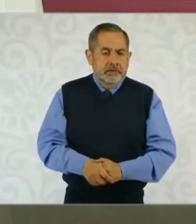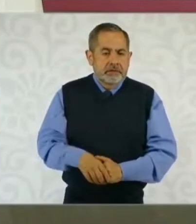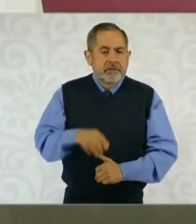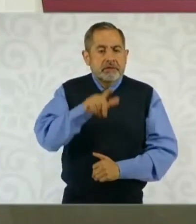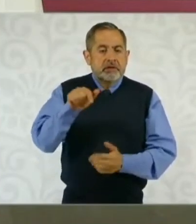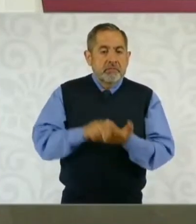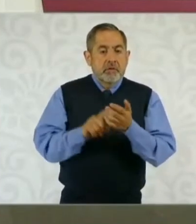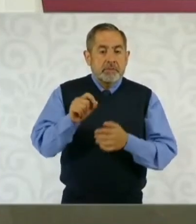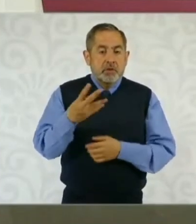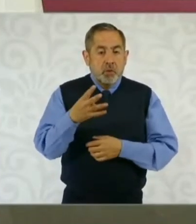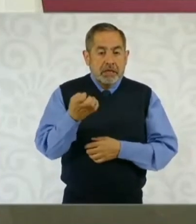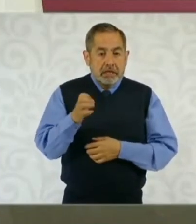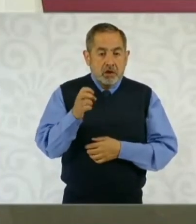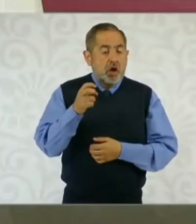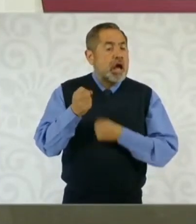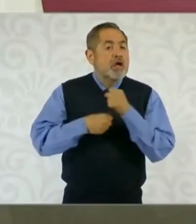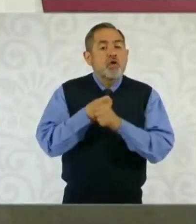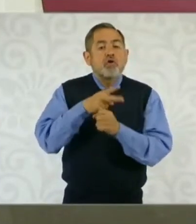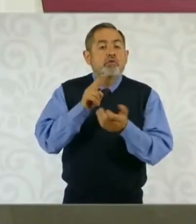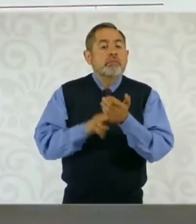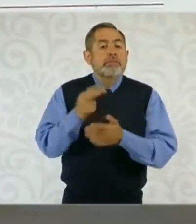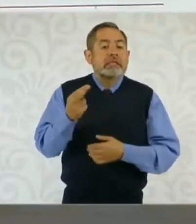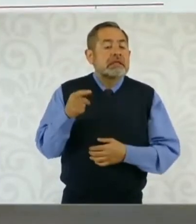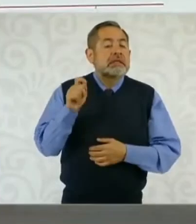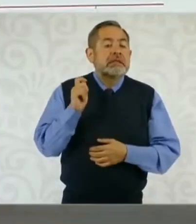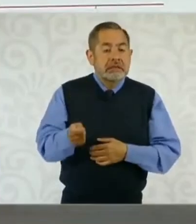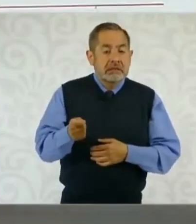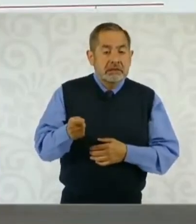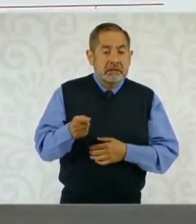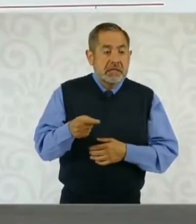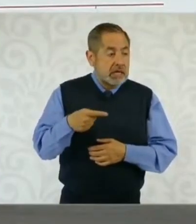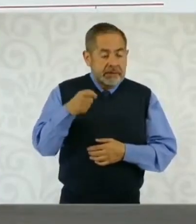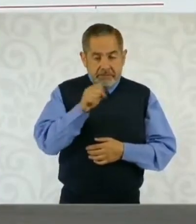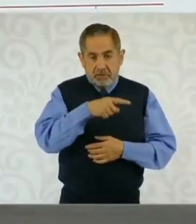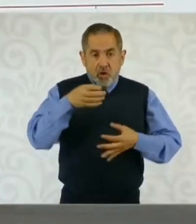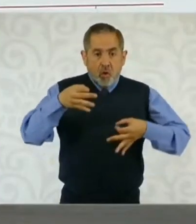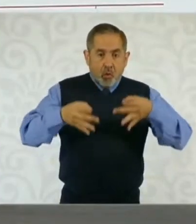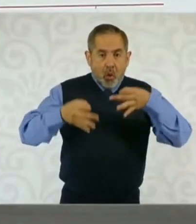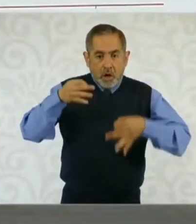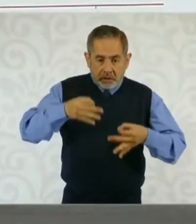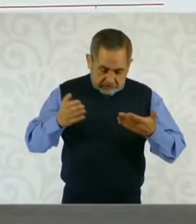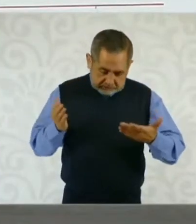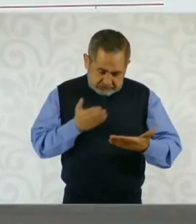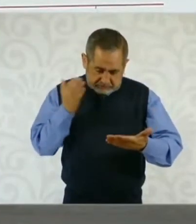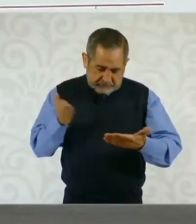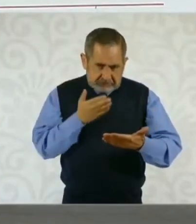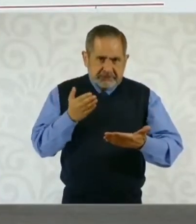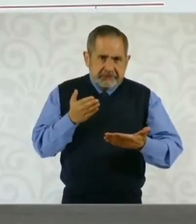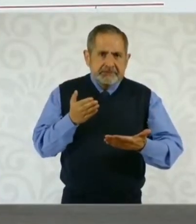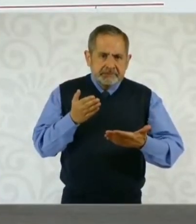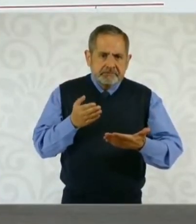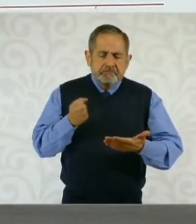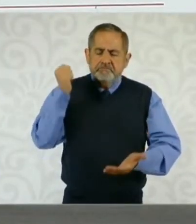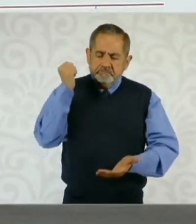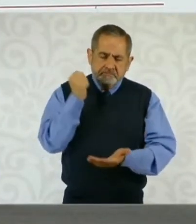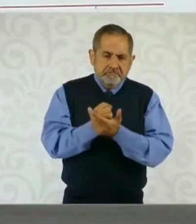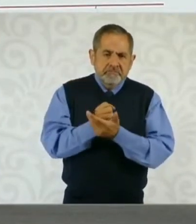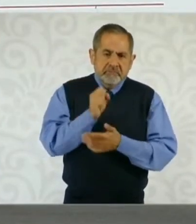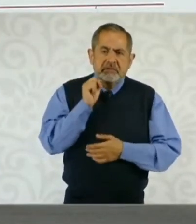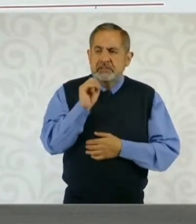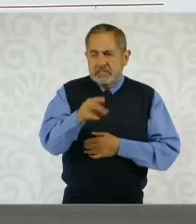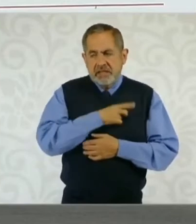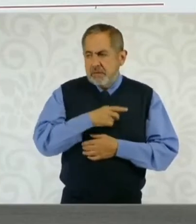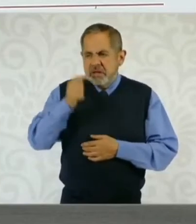Luego, el 24 de enero de 2025, el juez que ha llevado estos casos aprobó la ejecución